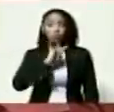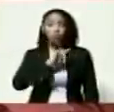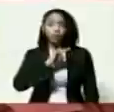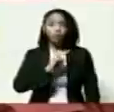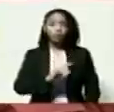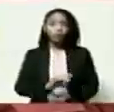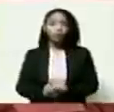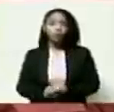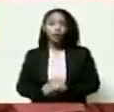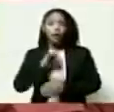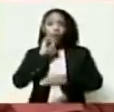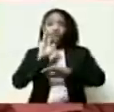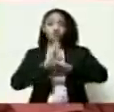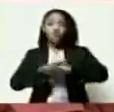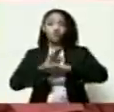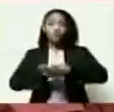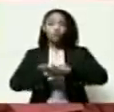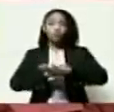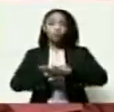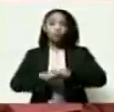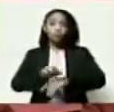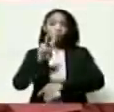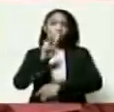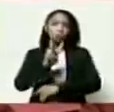se informó